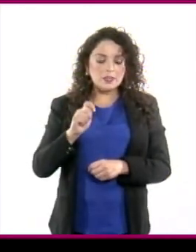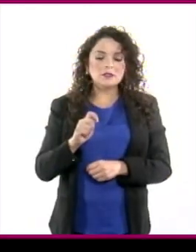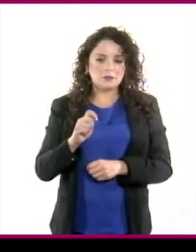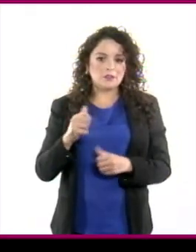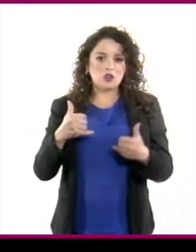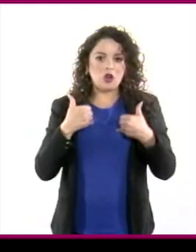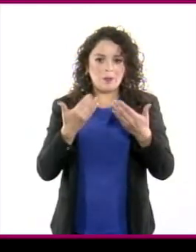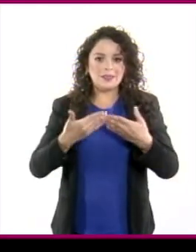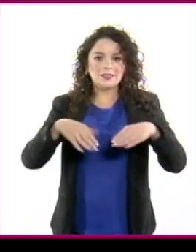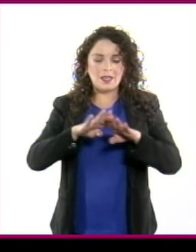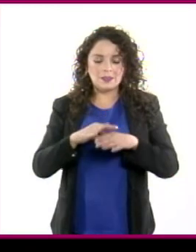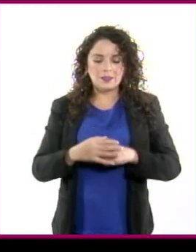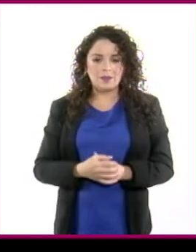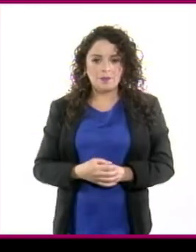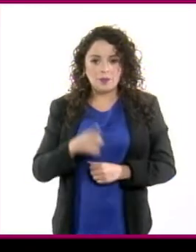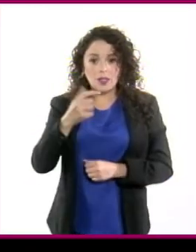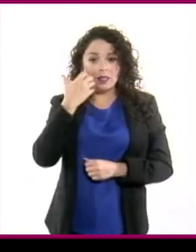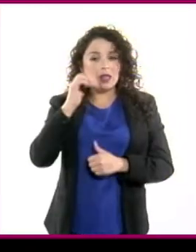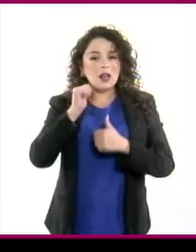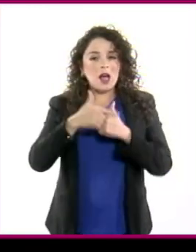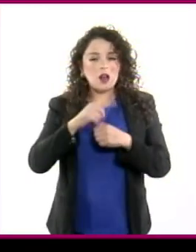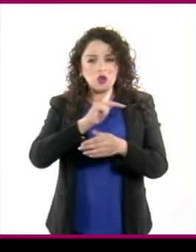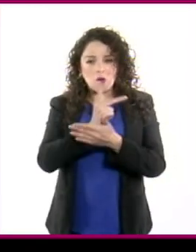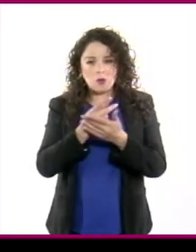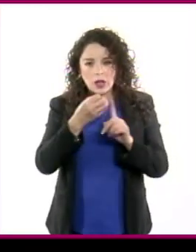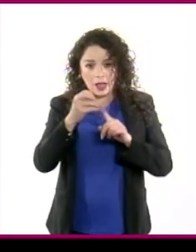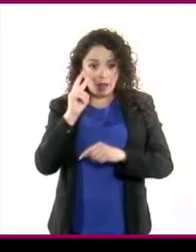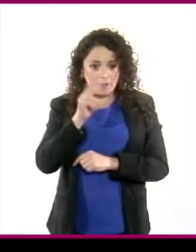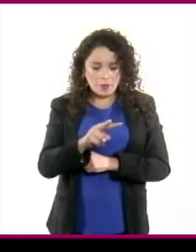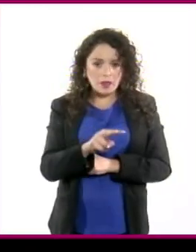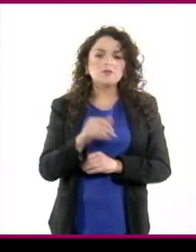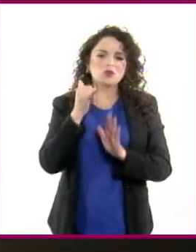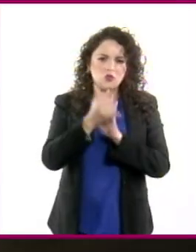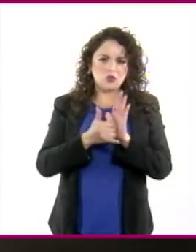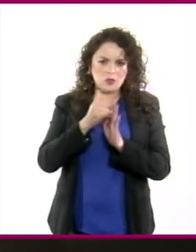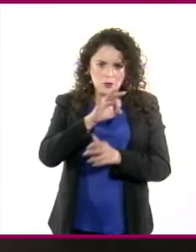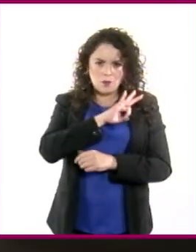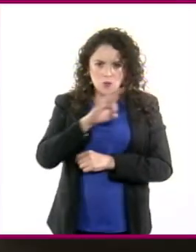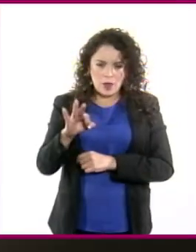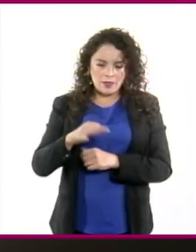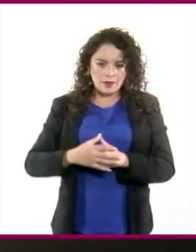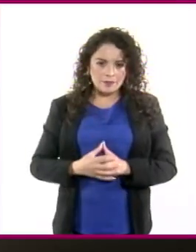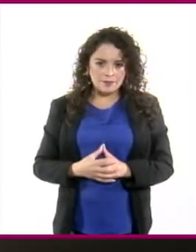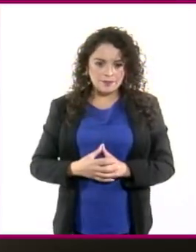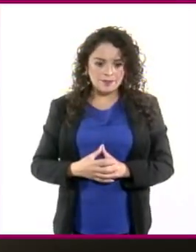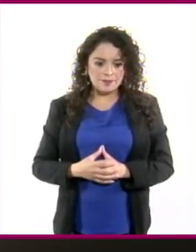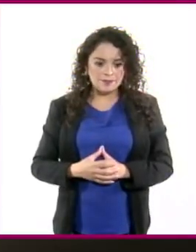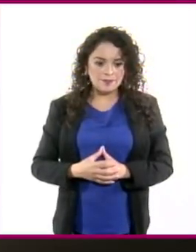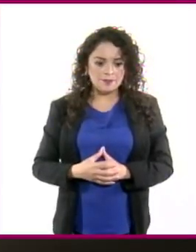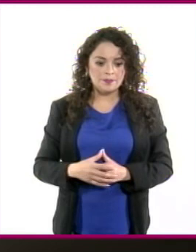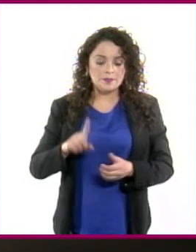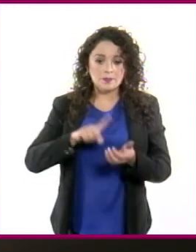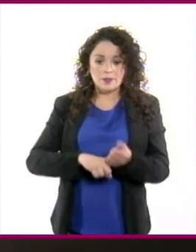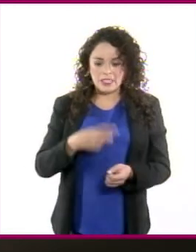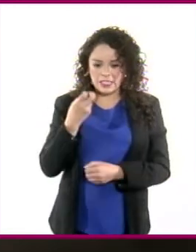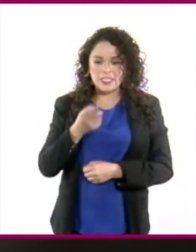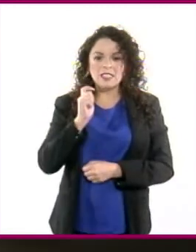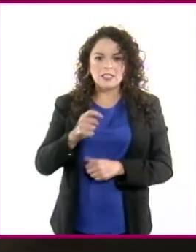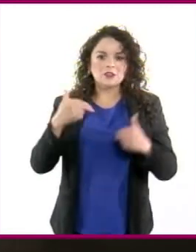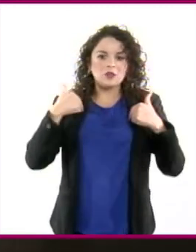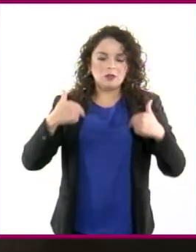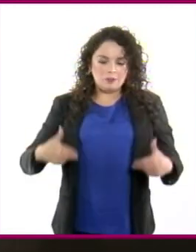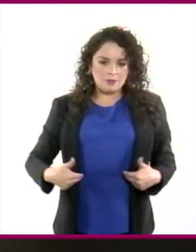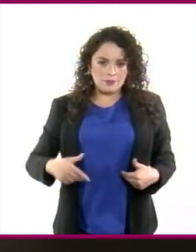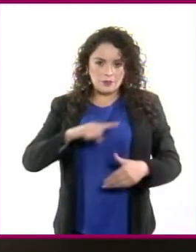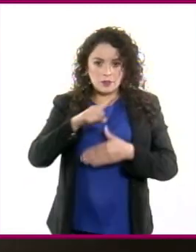Casa. Si quieres ver algún programa previo, búscanos en YouTube. Esto fue Humanamente, un